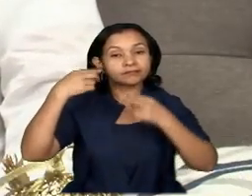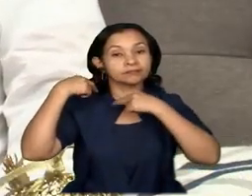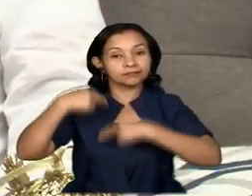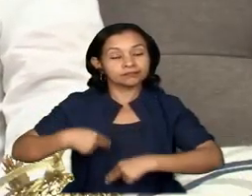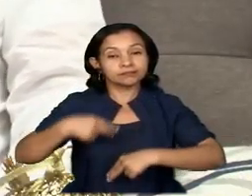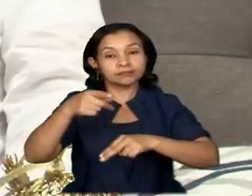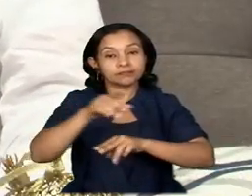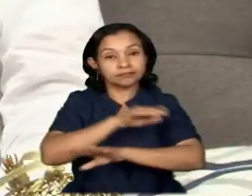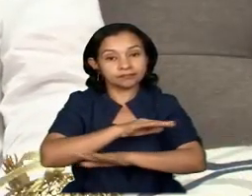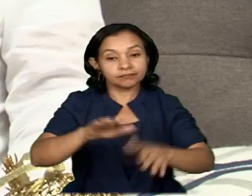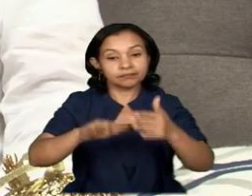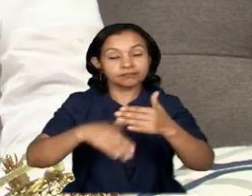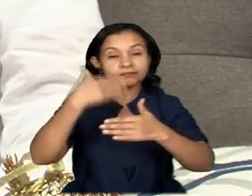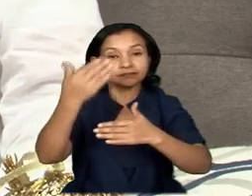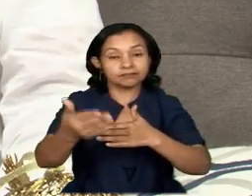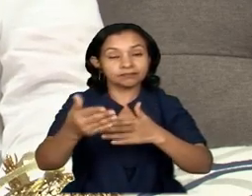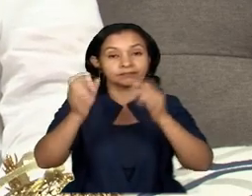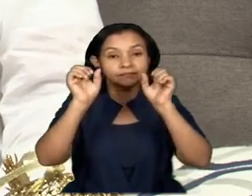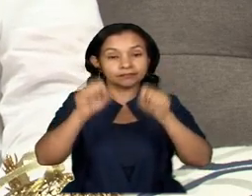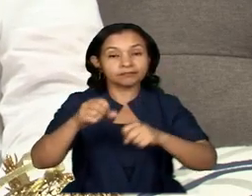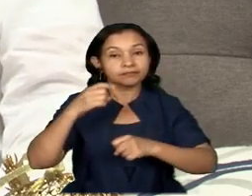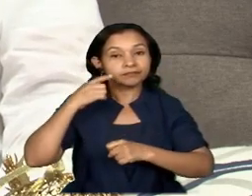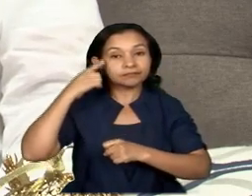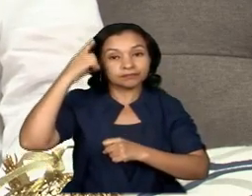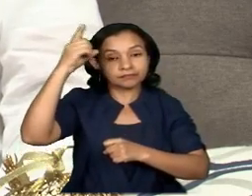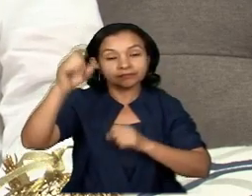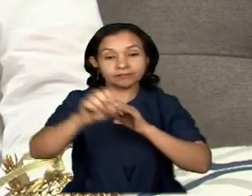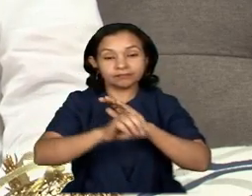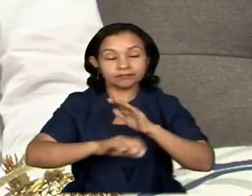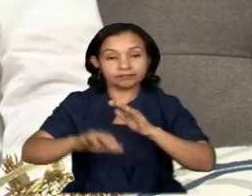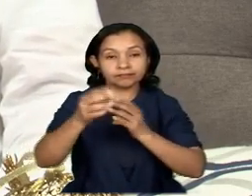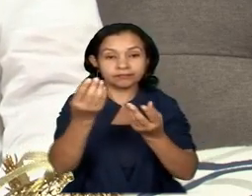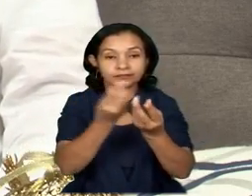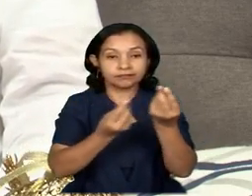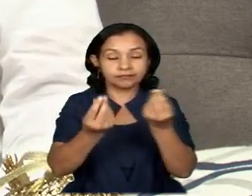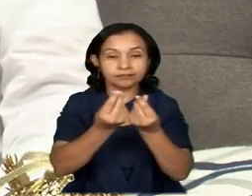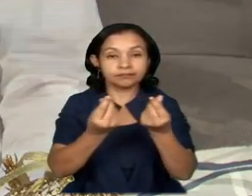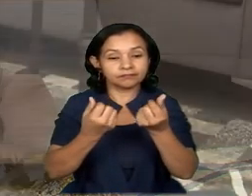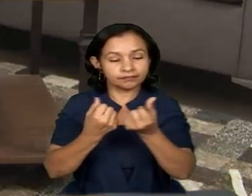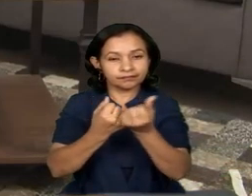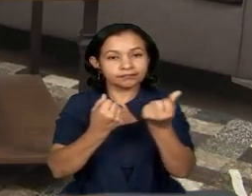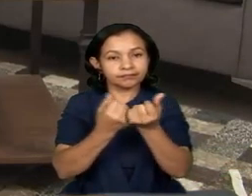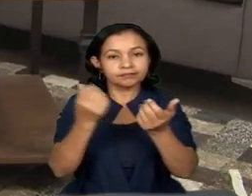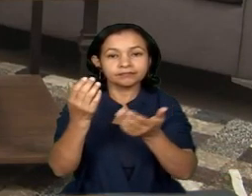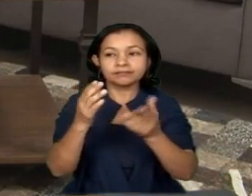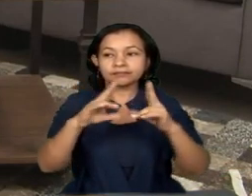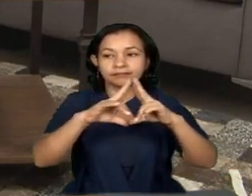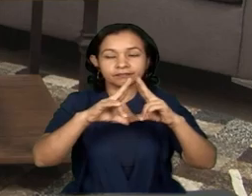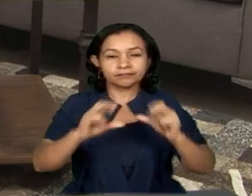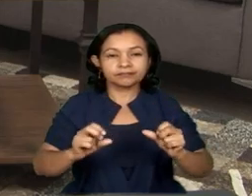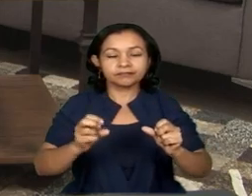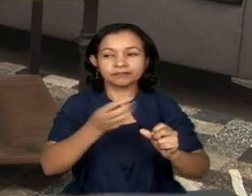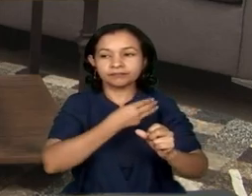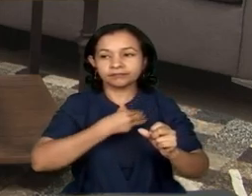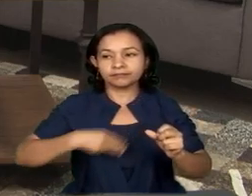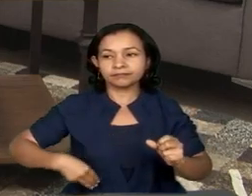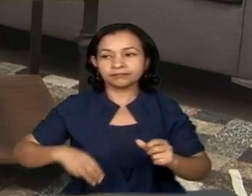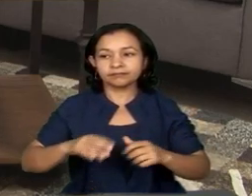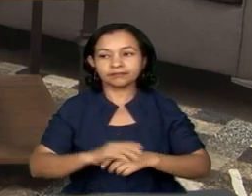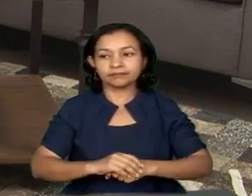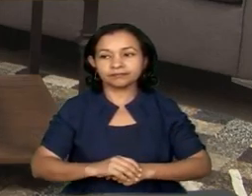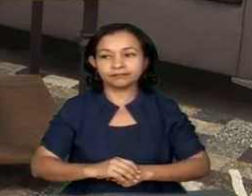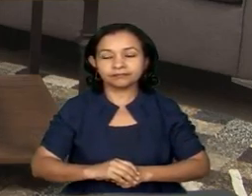final el único que puede hacer desarrollo social y económico. Sostenible en algún país. Ministro, sé